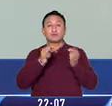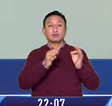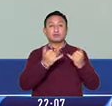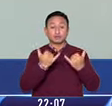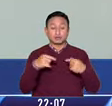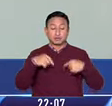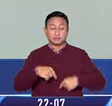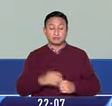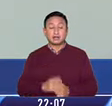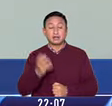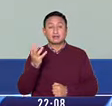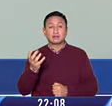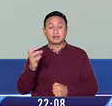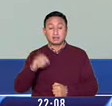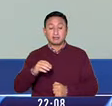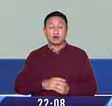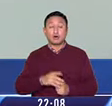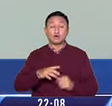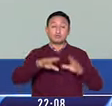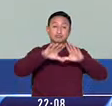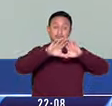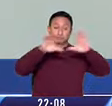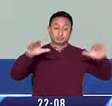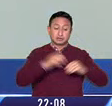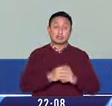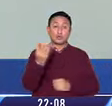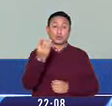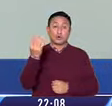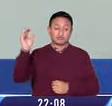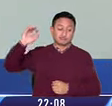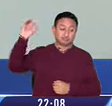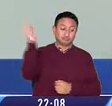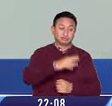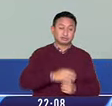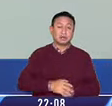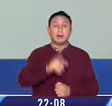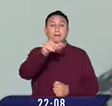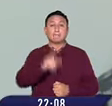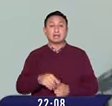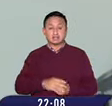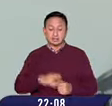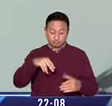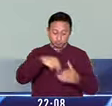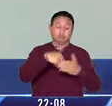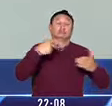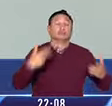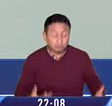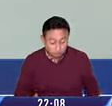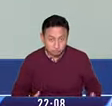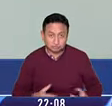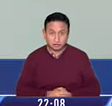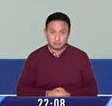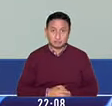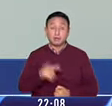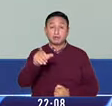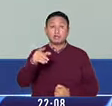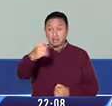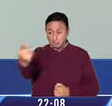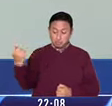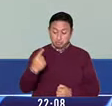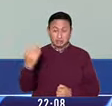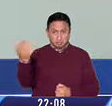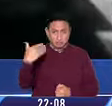realizando, están botando en los parabrisas huevos. Hay personas que simulan ser atropelladas y obligan a los conductores